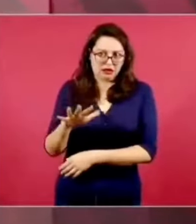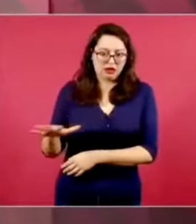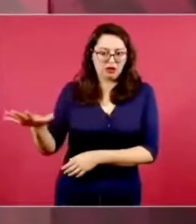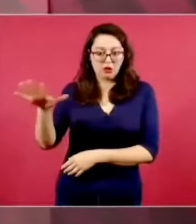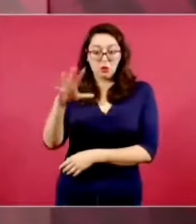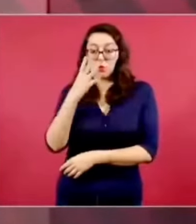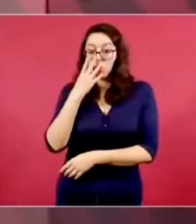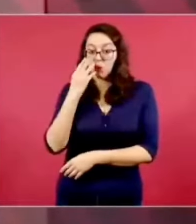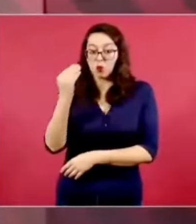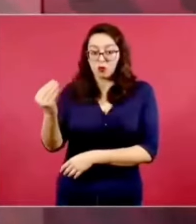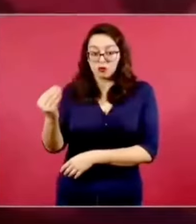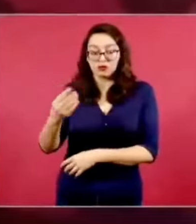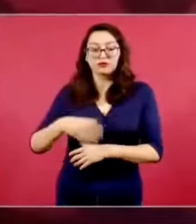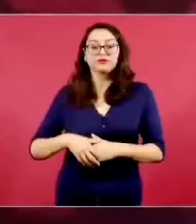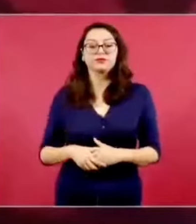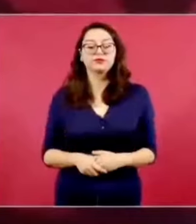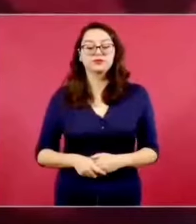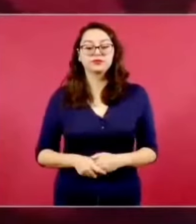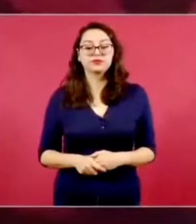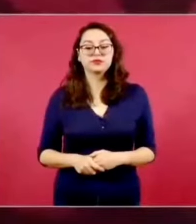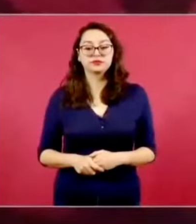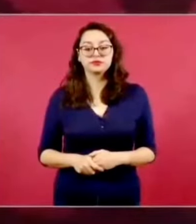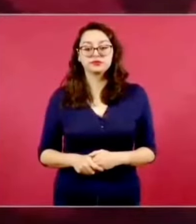familia entonces